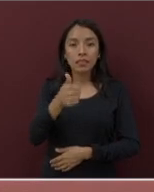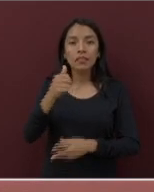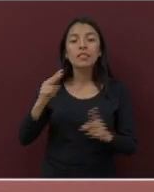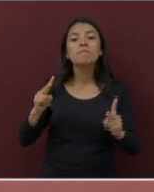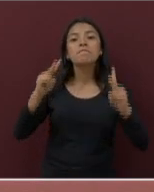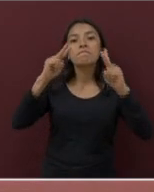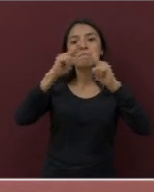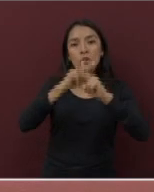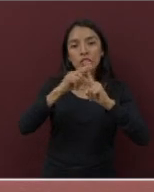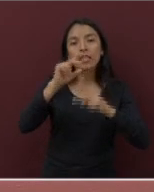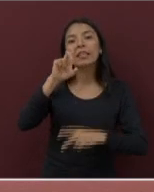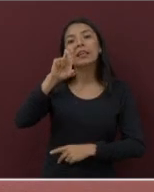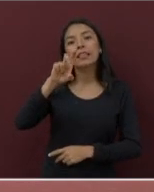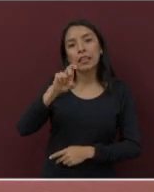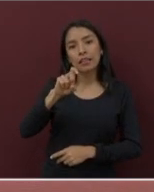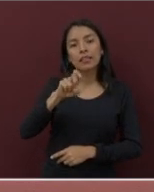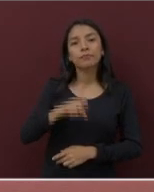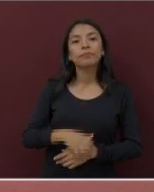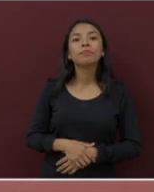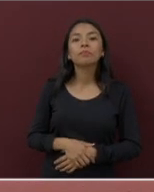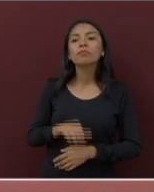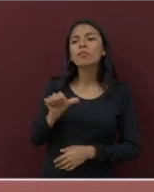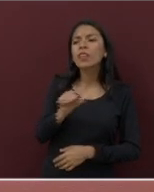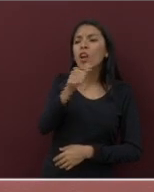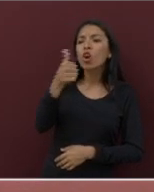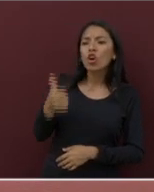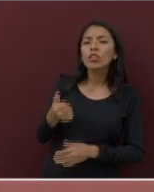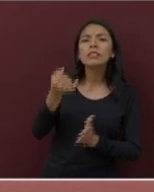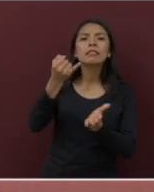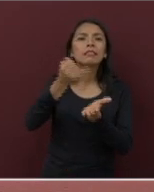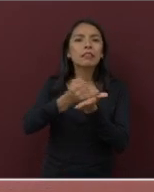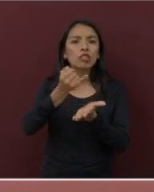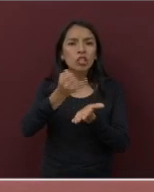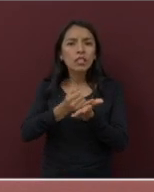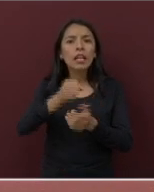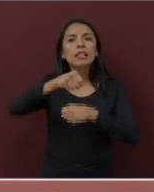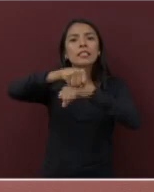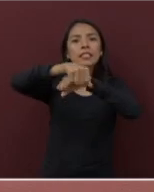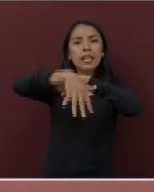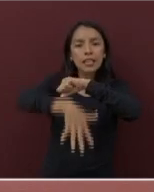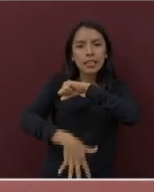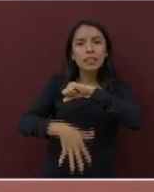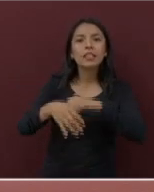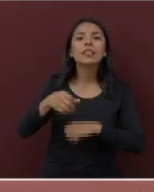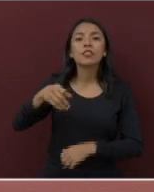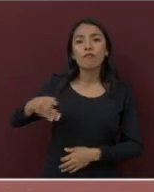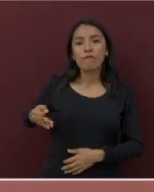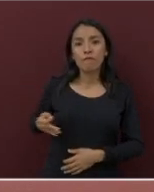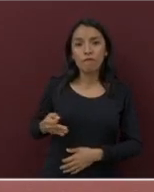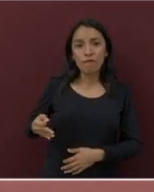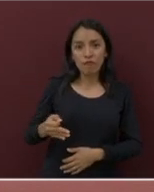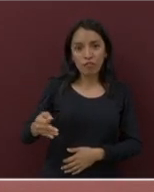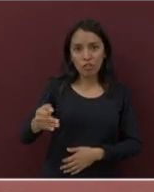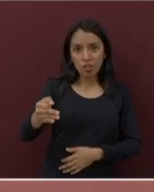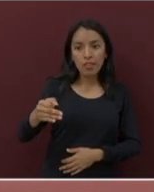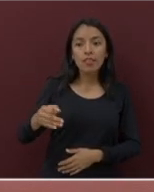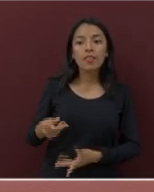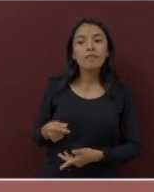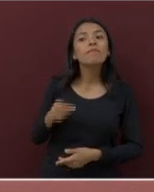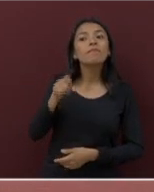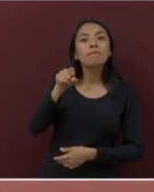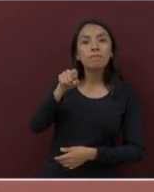Poza Rica, 30. También otros como Iztaccíhuatlán, San Andrés Tuxtla y Fortín, no se queden con